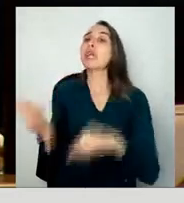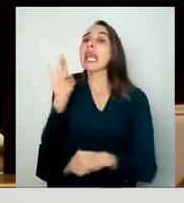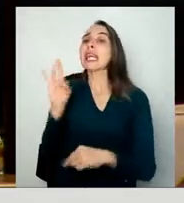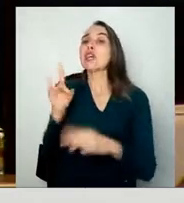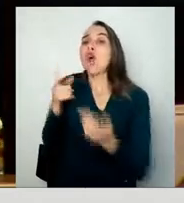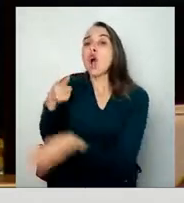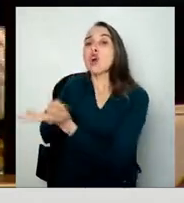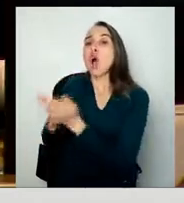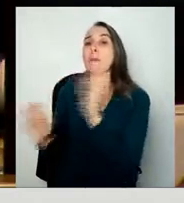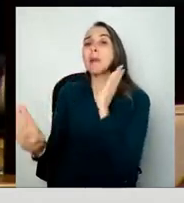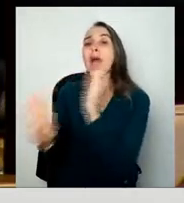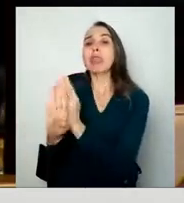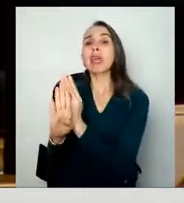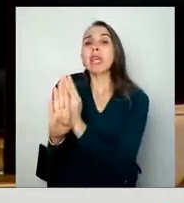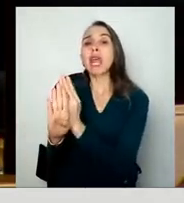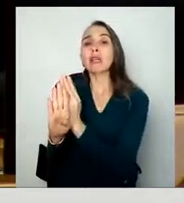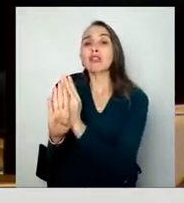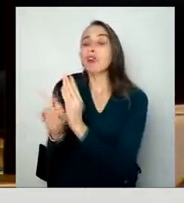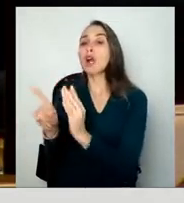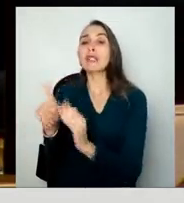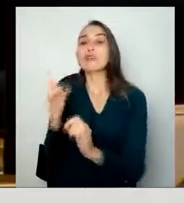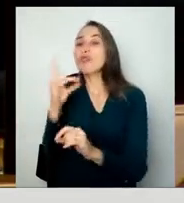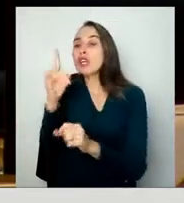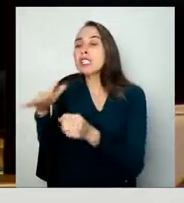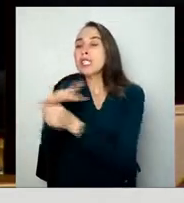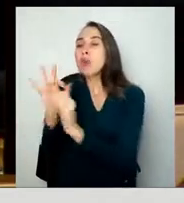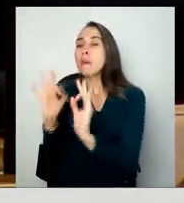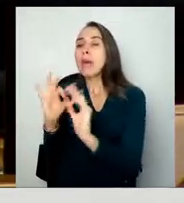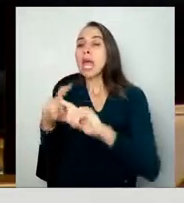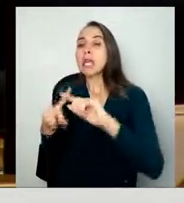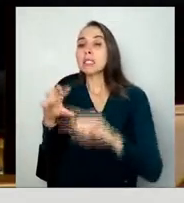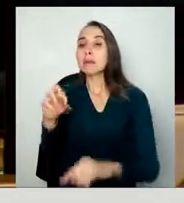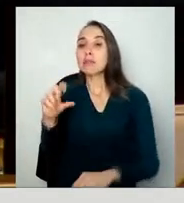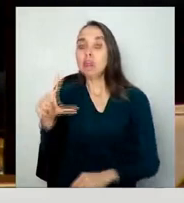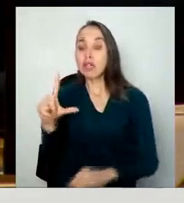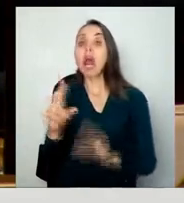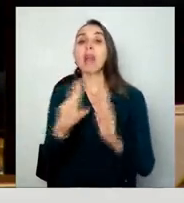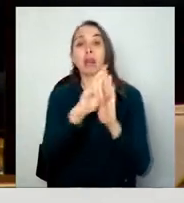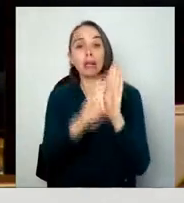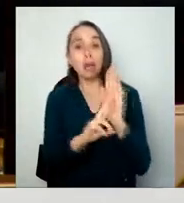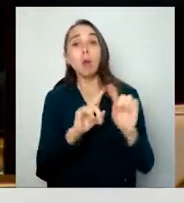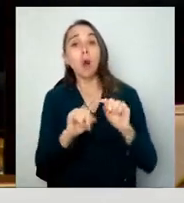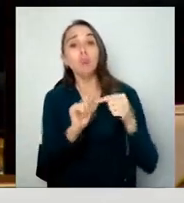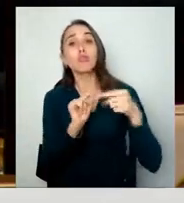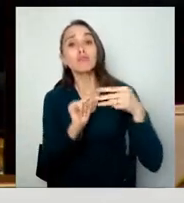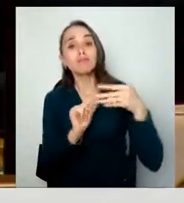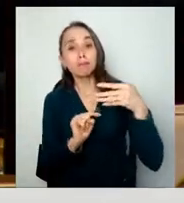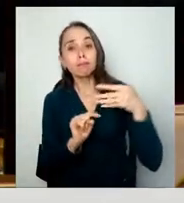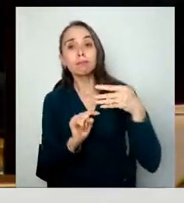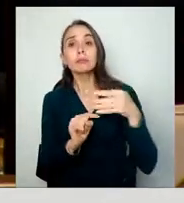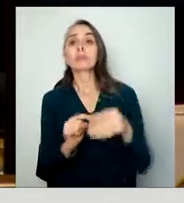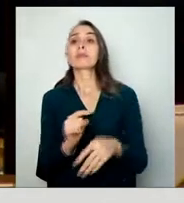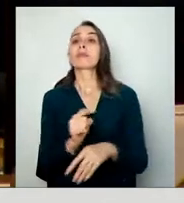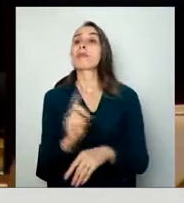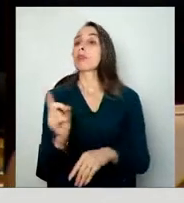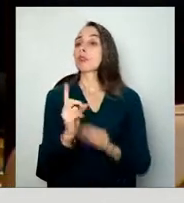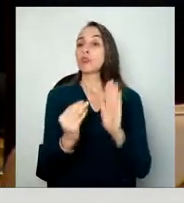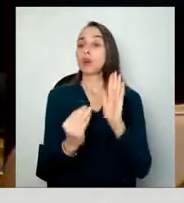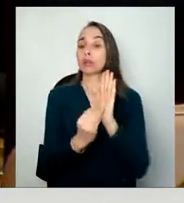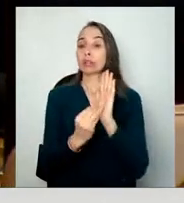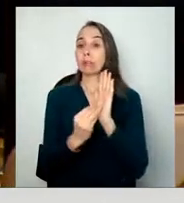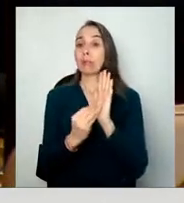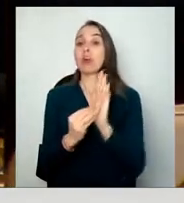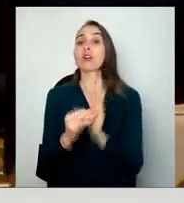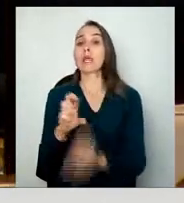son de carácter excepcional se regulan además una serie de otros elementos se establece que no se consideran a las pequeñas empresas